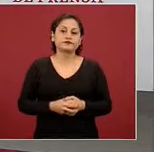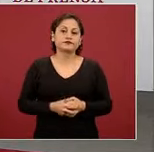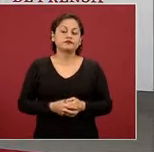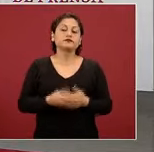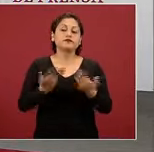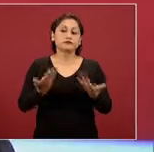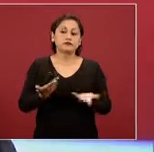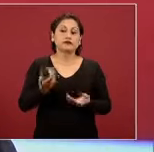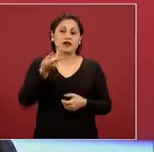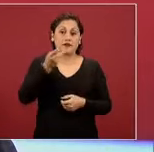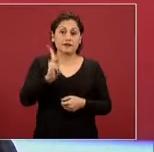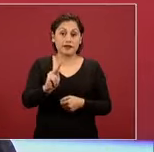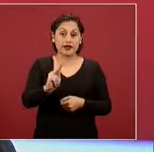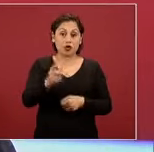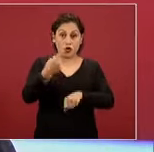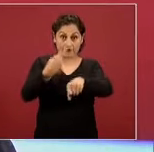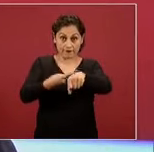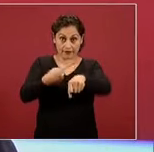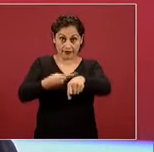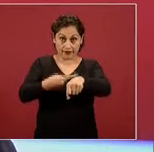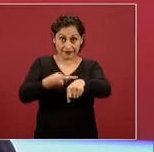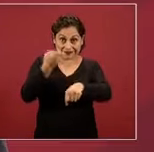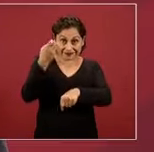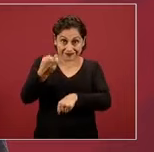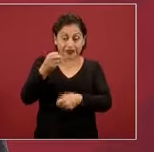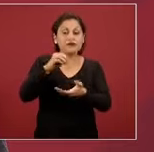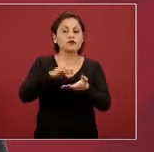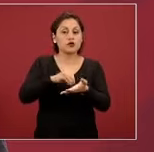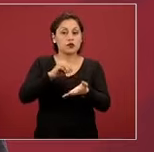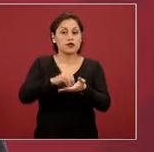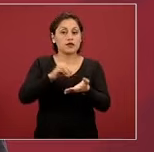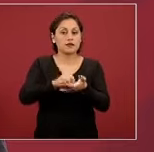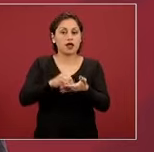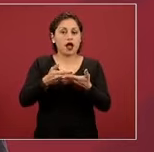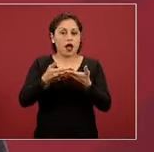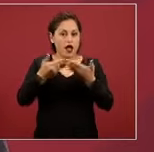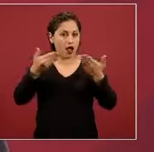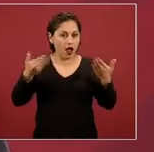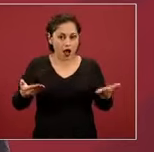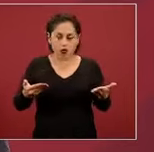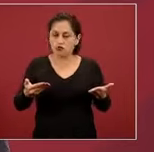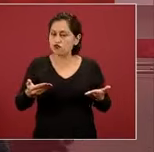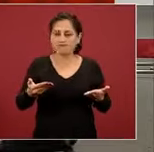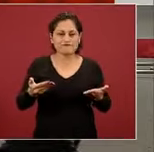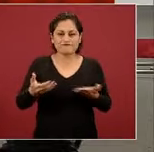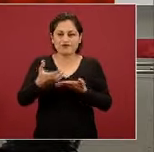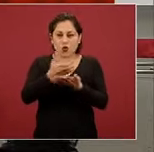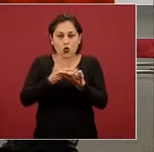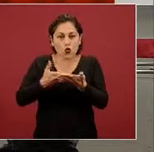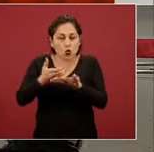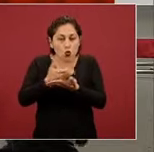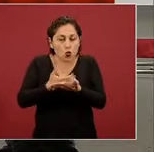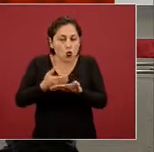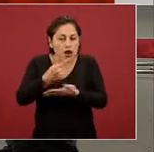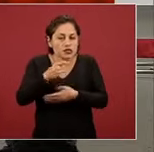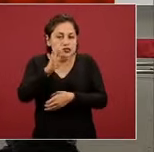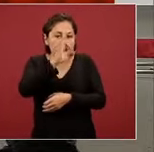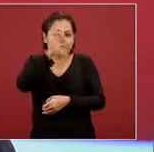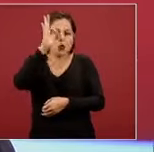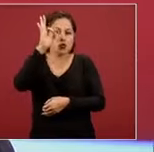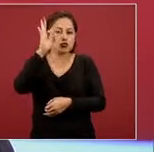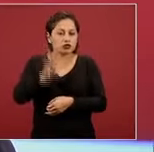hoy, 19 de septiembre de 2020, no existe tratamiento específico alguno. No